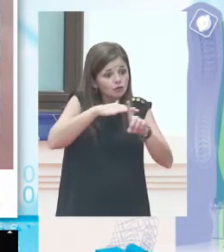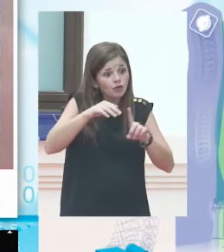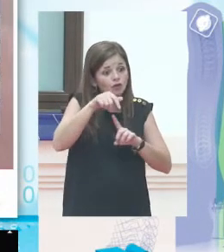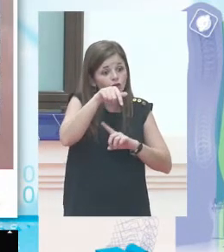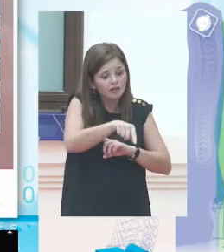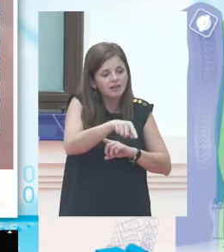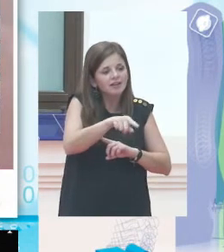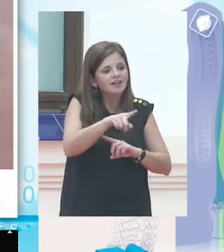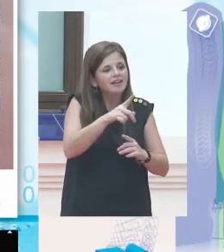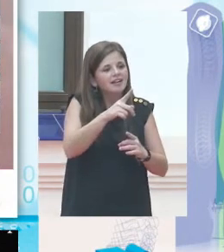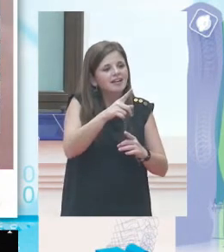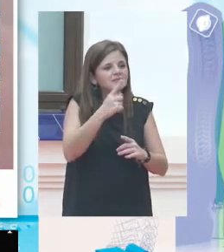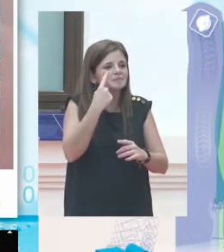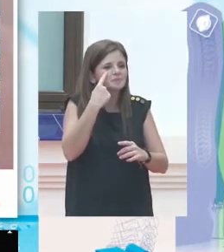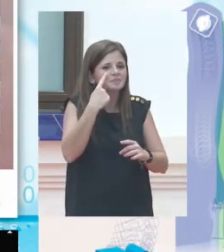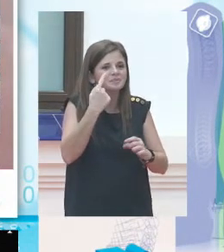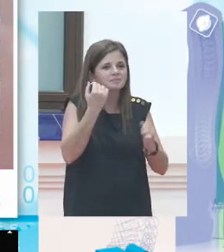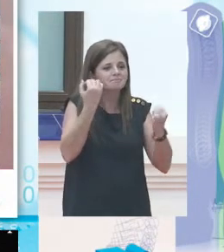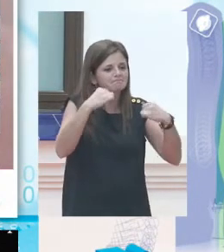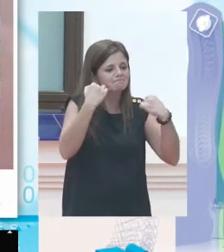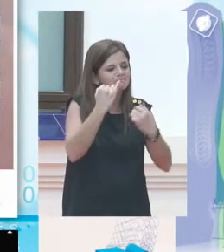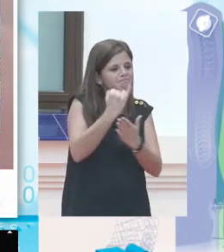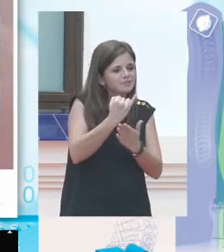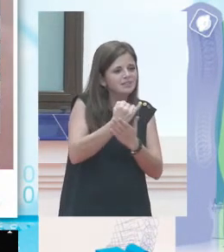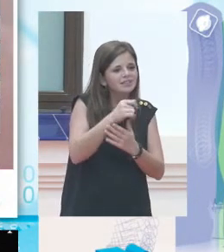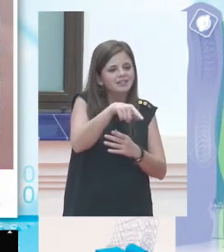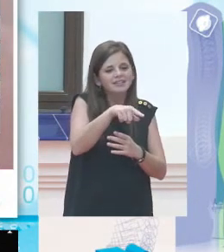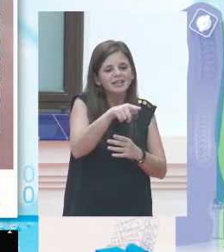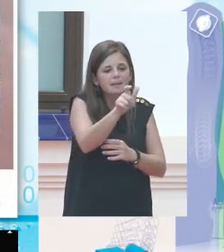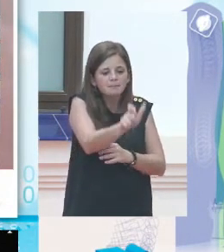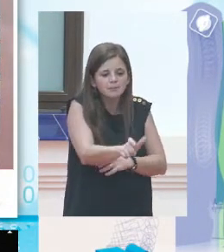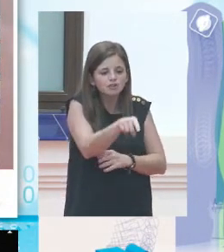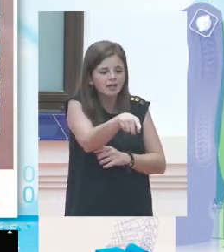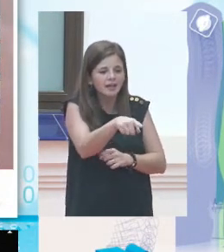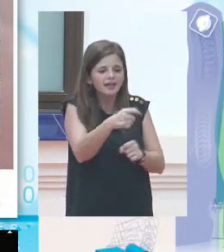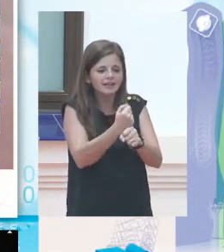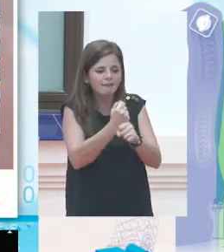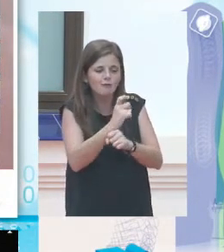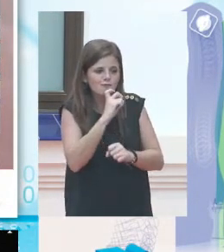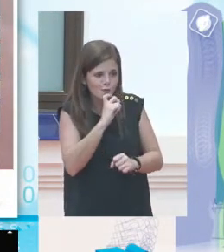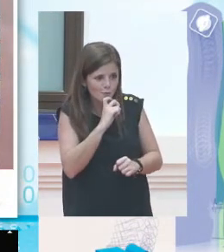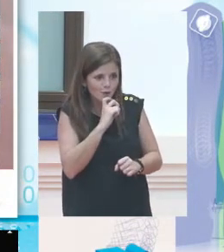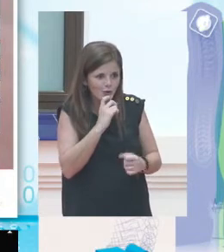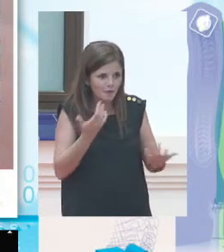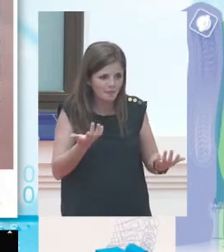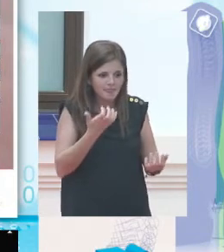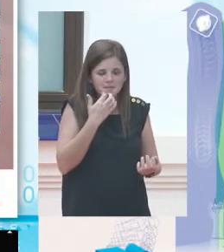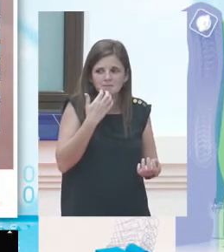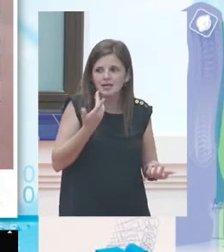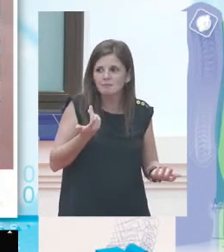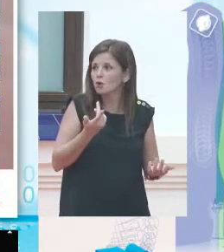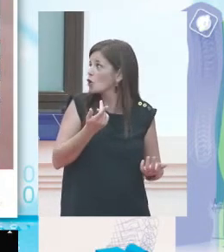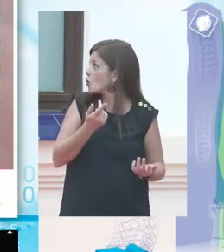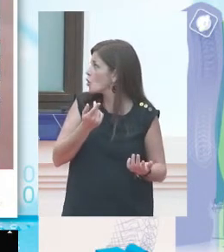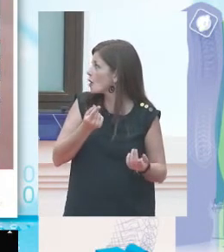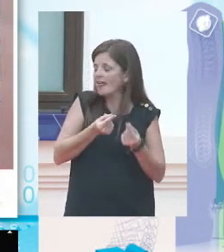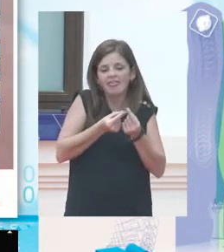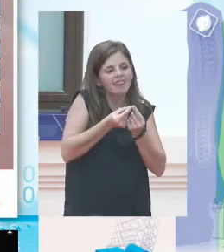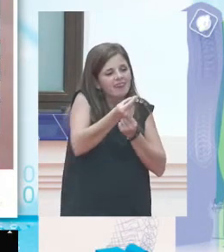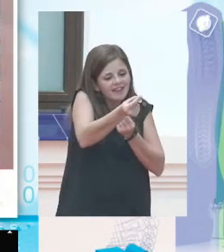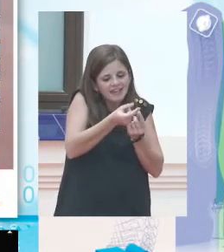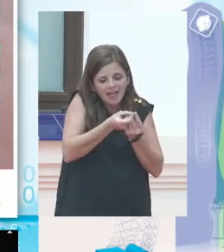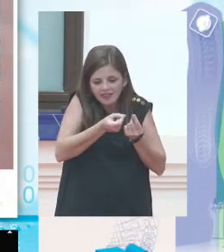podíamos simular tareas que personas discapacitadas tendrían que hacer en esos entornos, simulando cuáles son las rutas óptimas entre 2 puntos, qué tareas